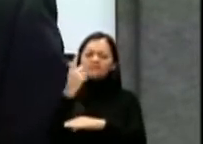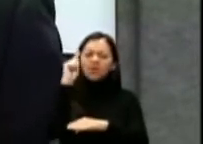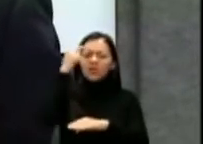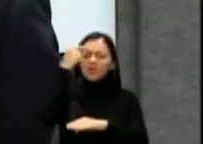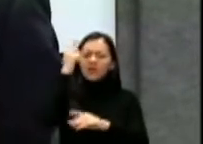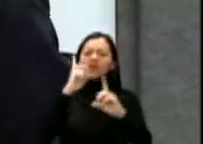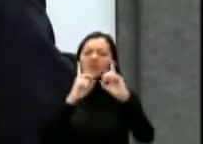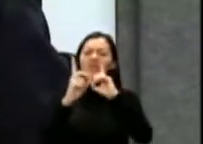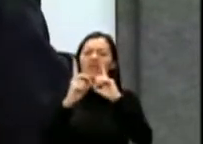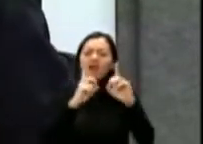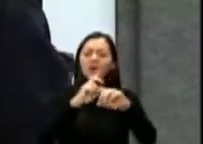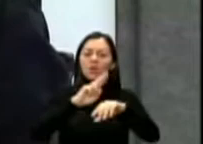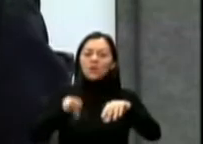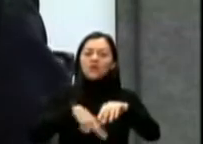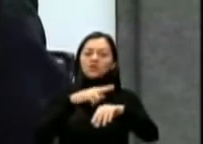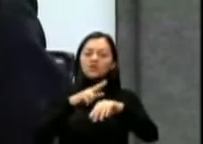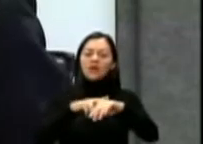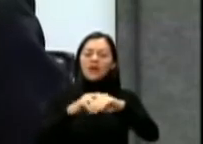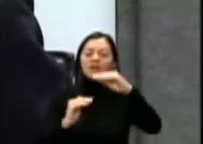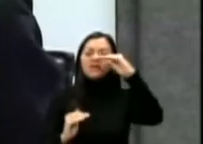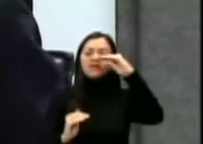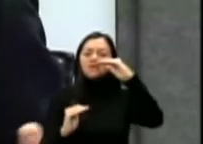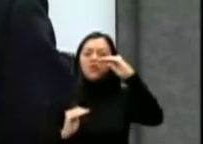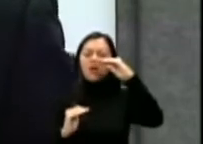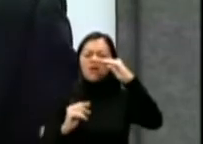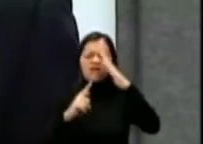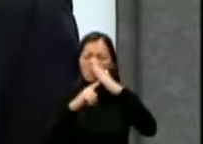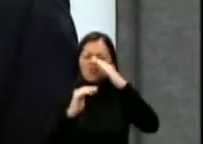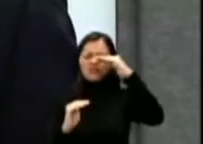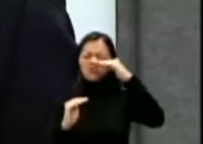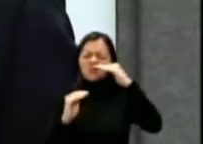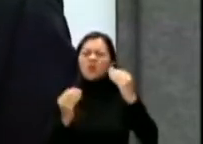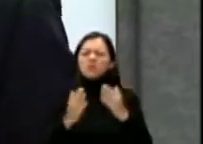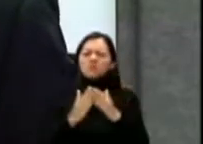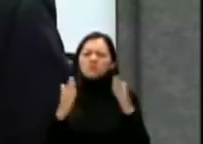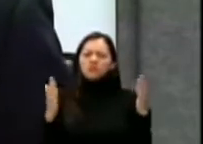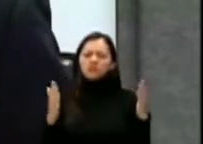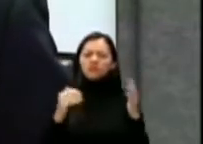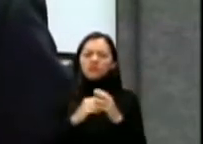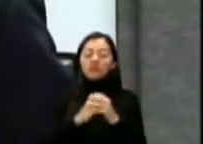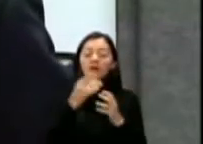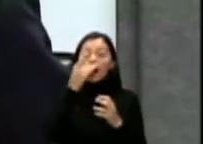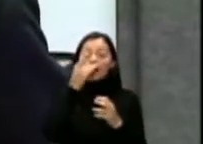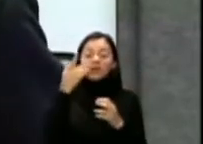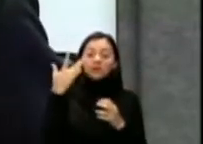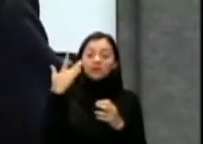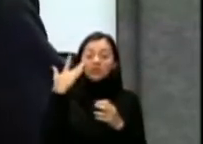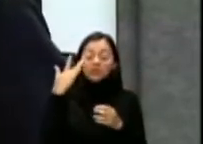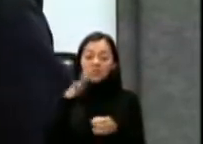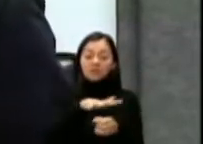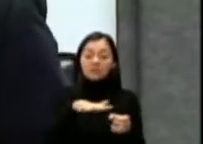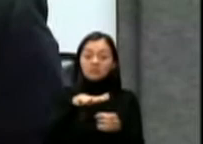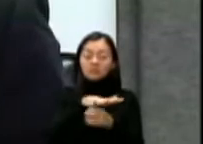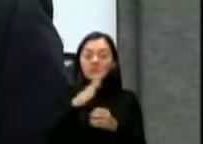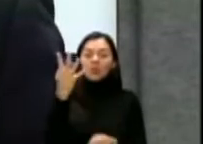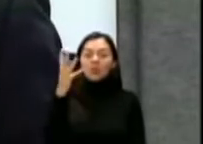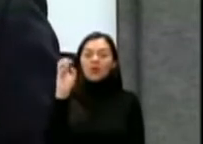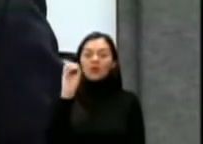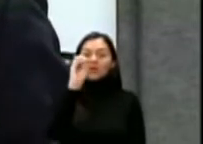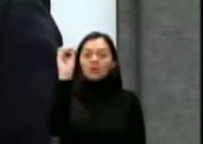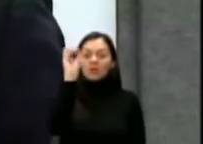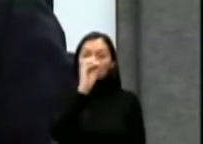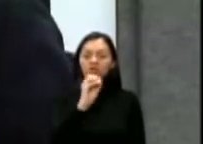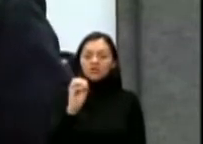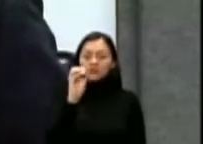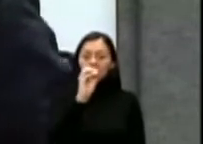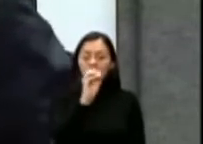todavía tenemos que hablar de inequidad en la amazonía 40% del territorio nacional 5 por ciento